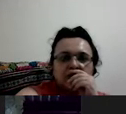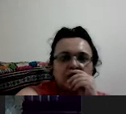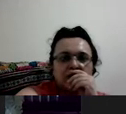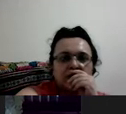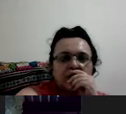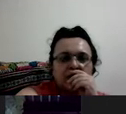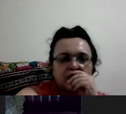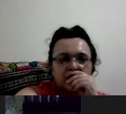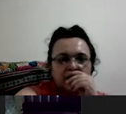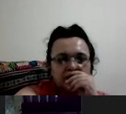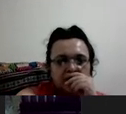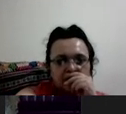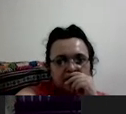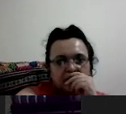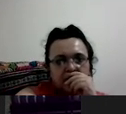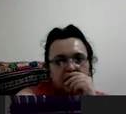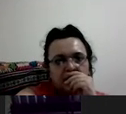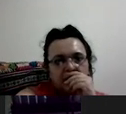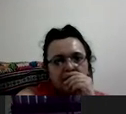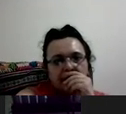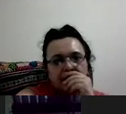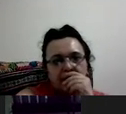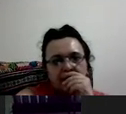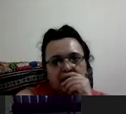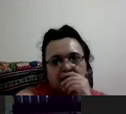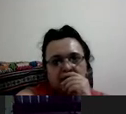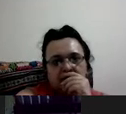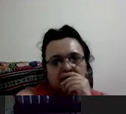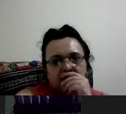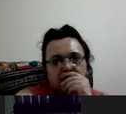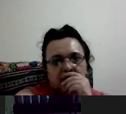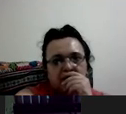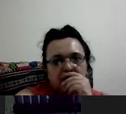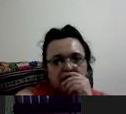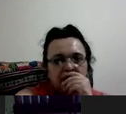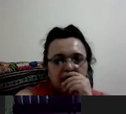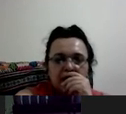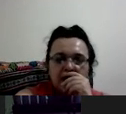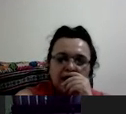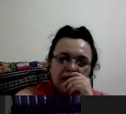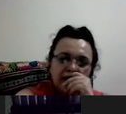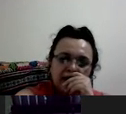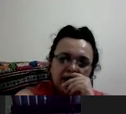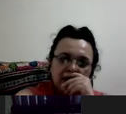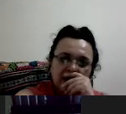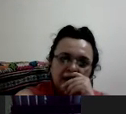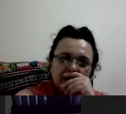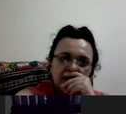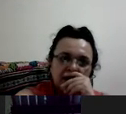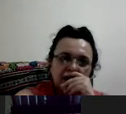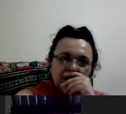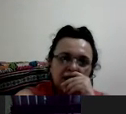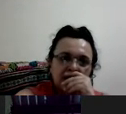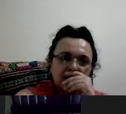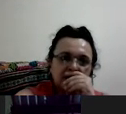El so, el tú en so lo ocupamos para también, ¿verdad? Y el neither